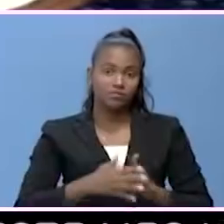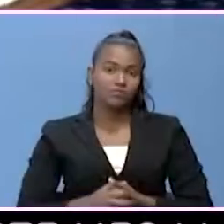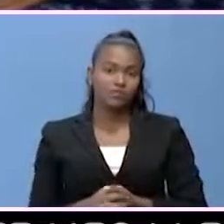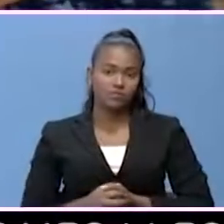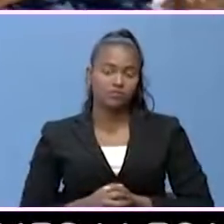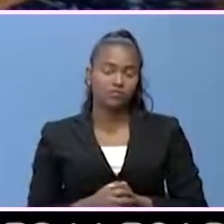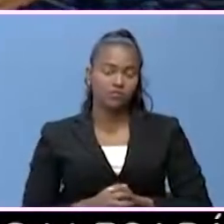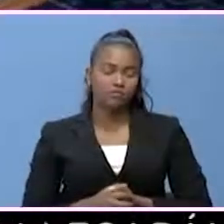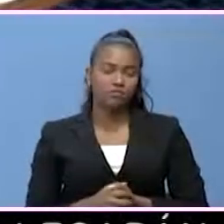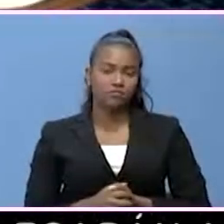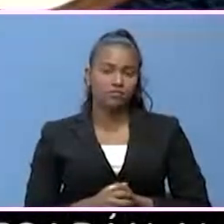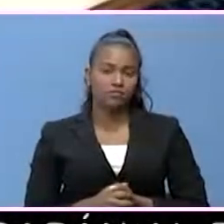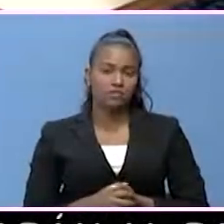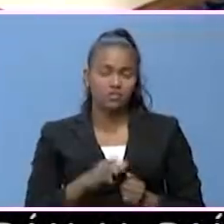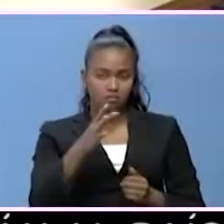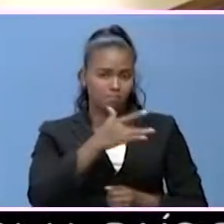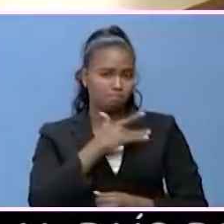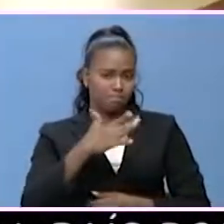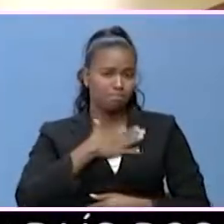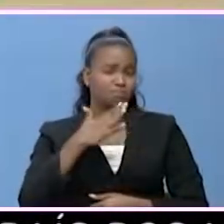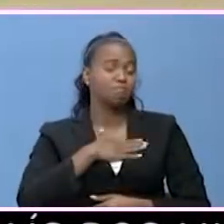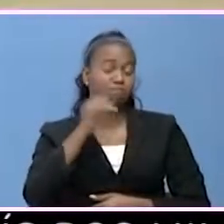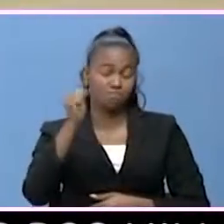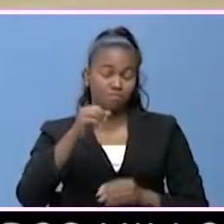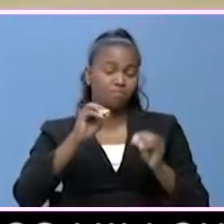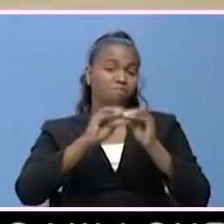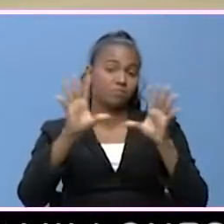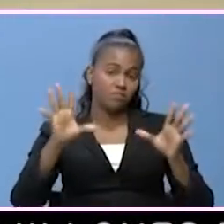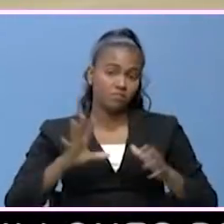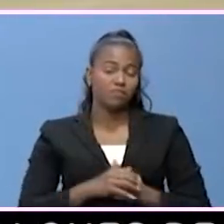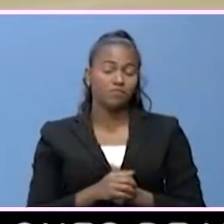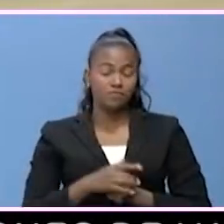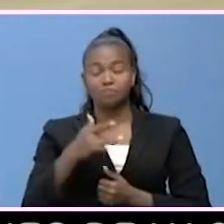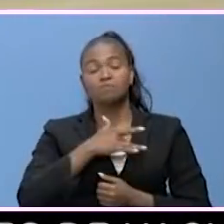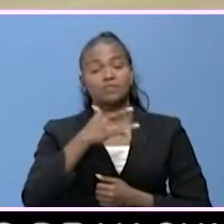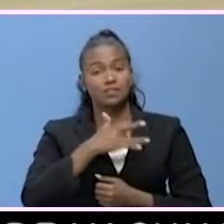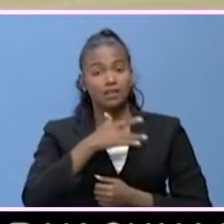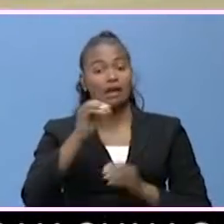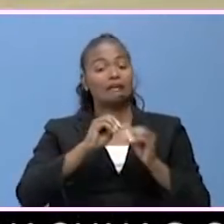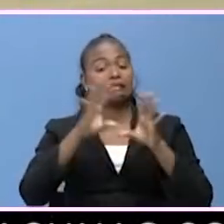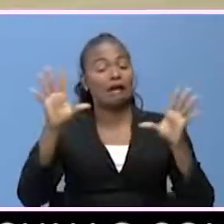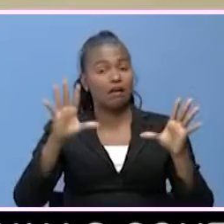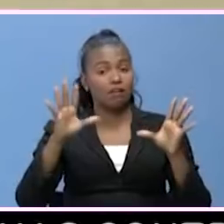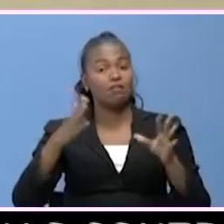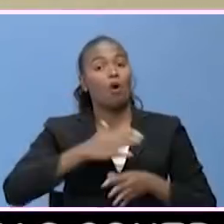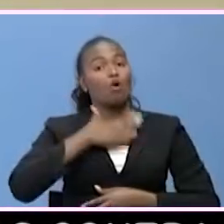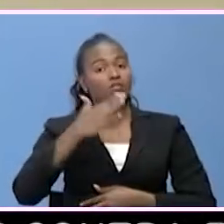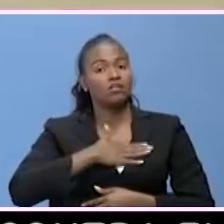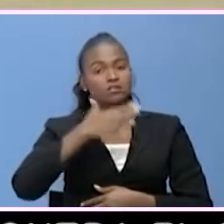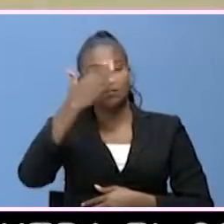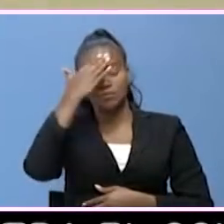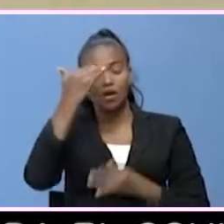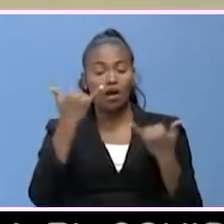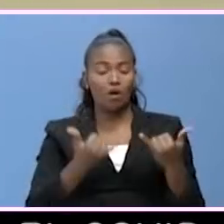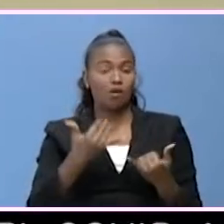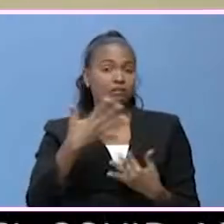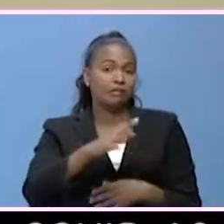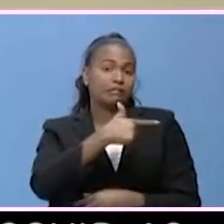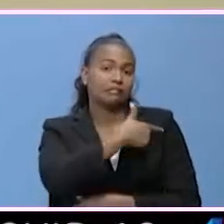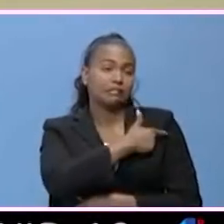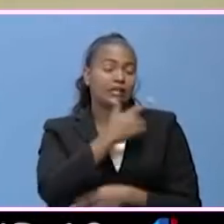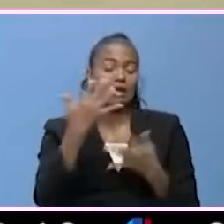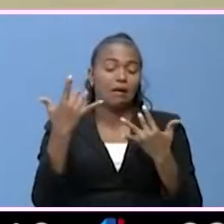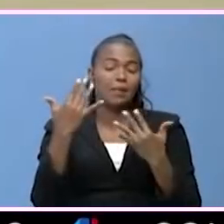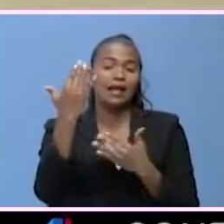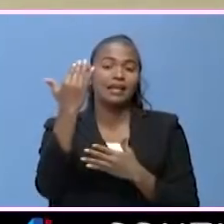reacción? No. Muy contenta. Sí, estoy contento de haber salido de esto por el momento y esperar